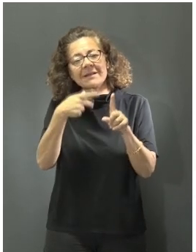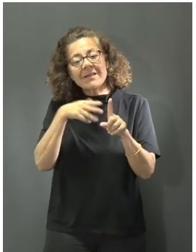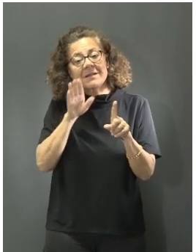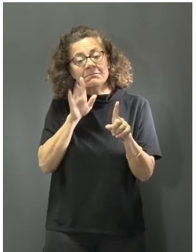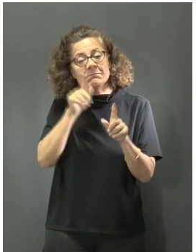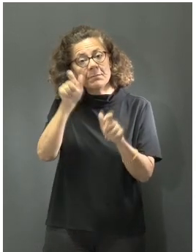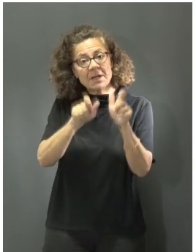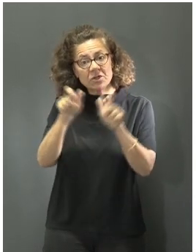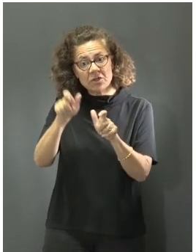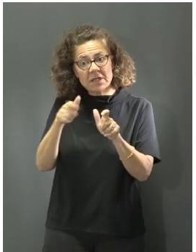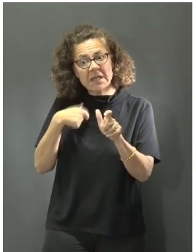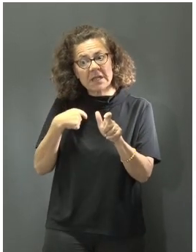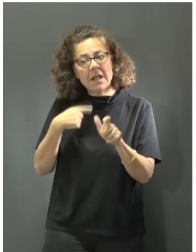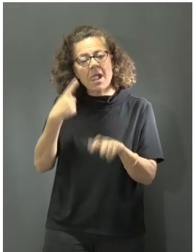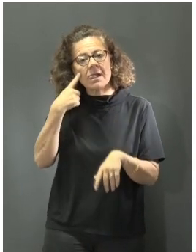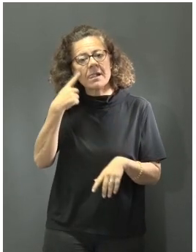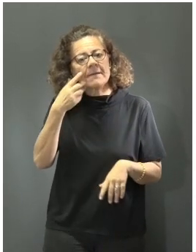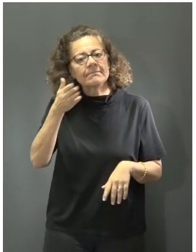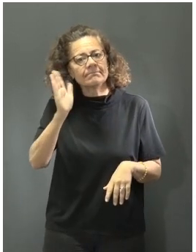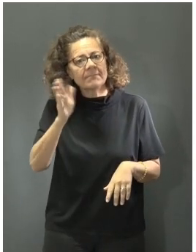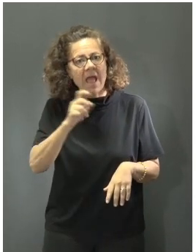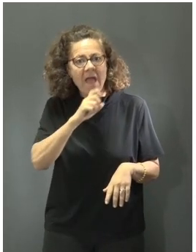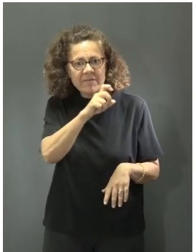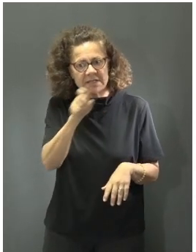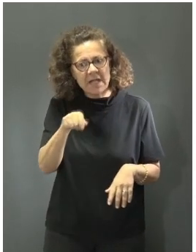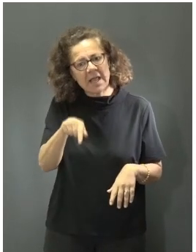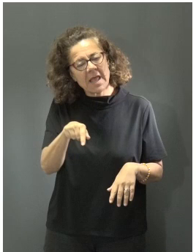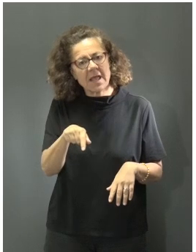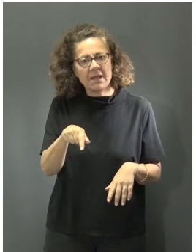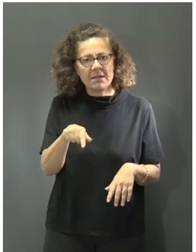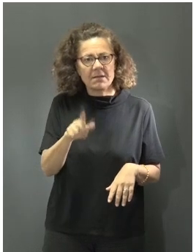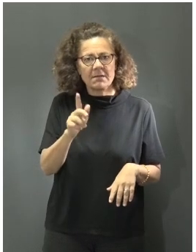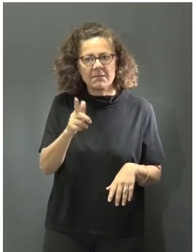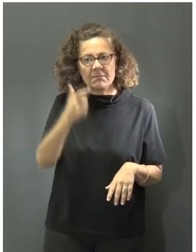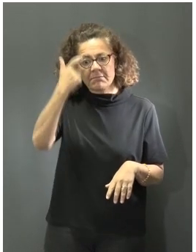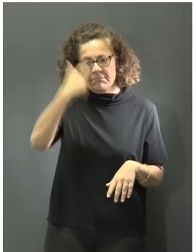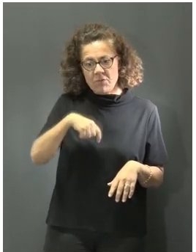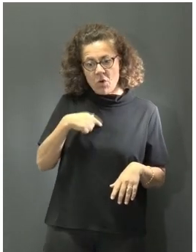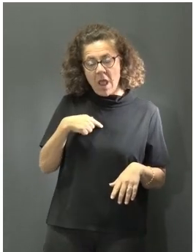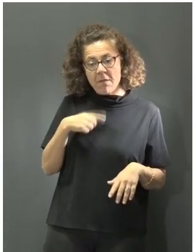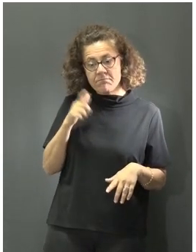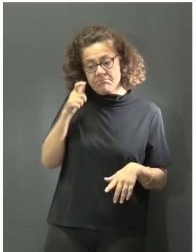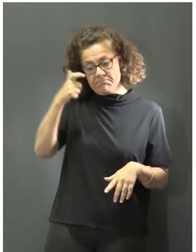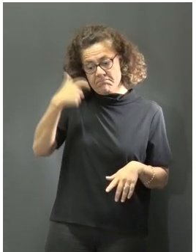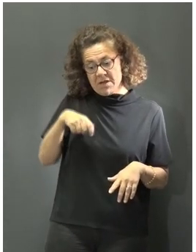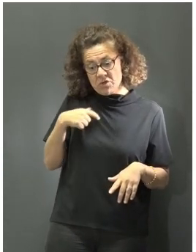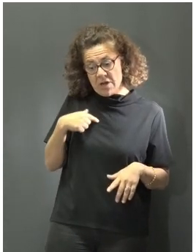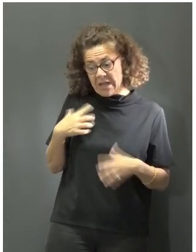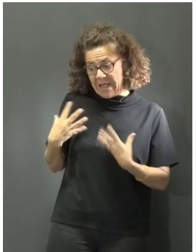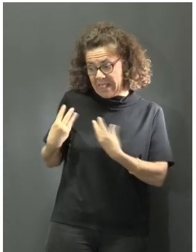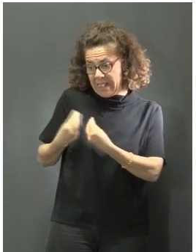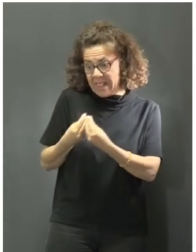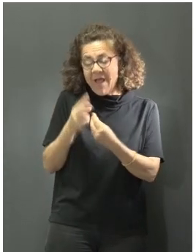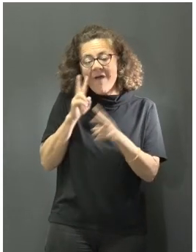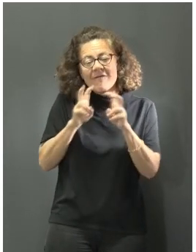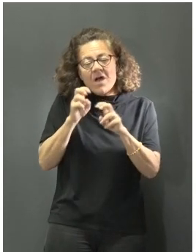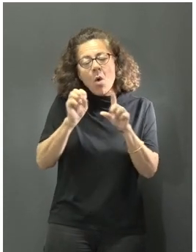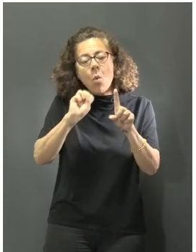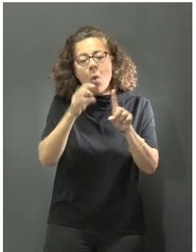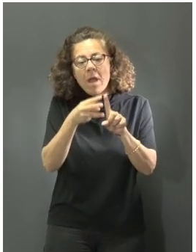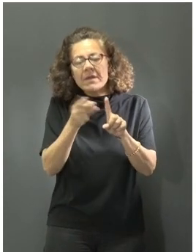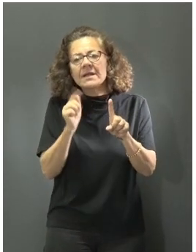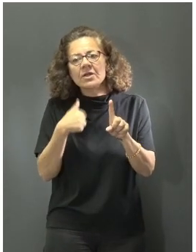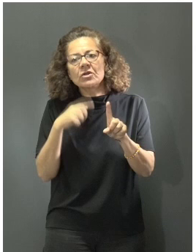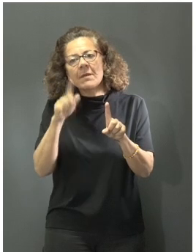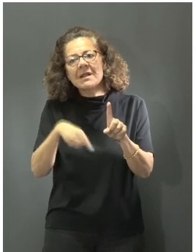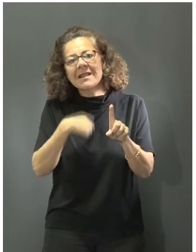personas, en llamar la atención, ¿no? El decir, oye, mira, que no soy solamente la persona que testea tu web, sino que es que te voy a decir yo